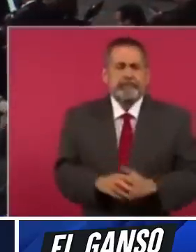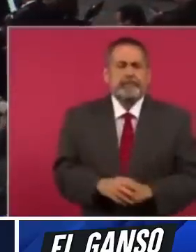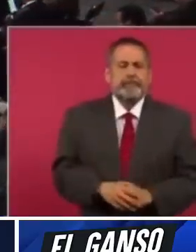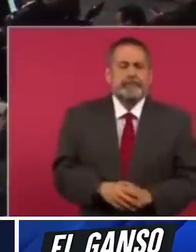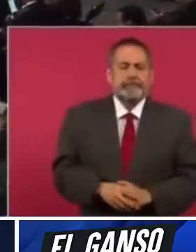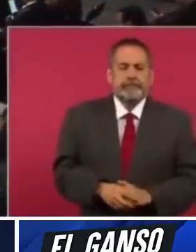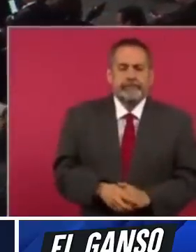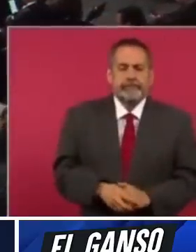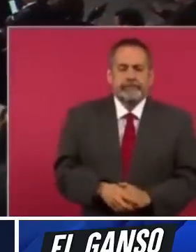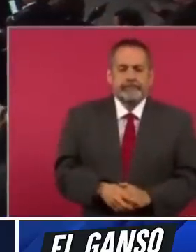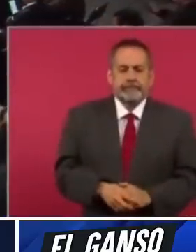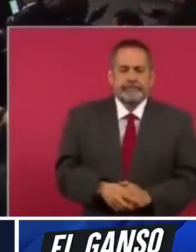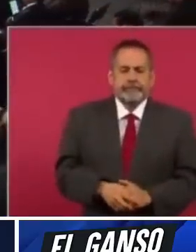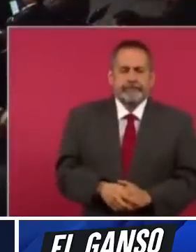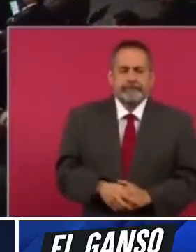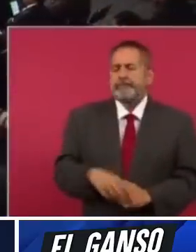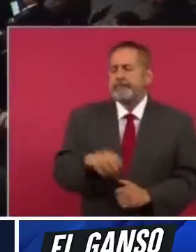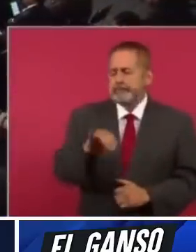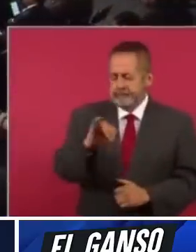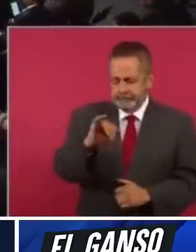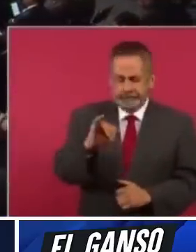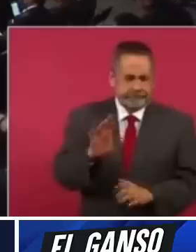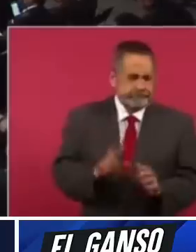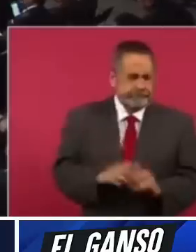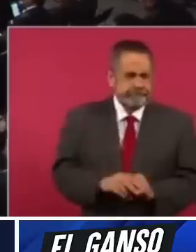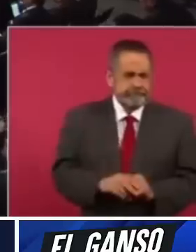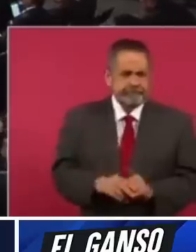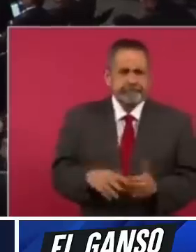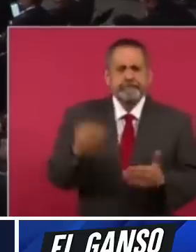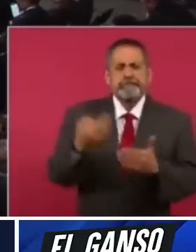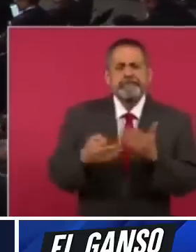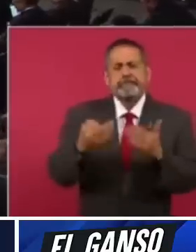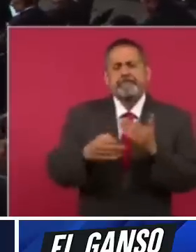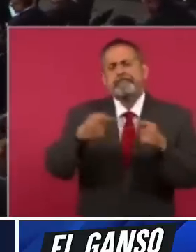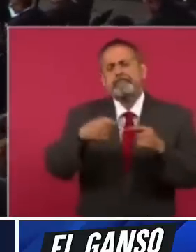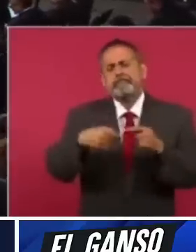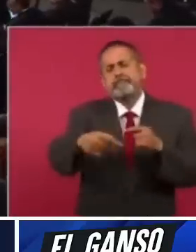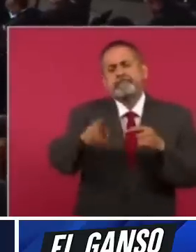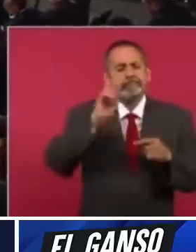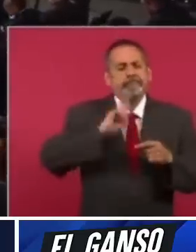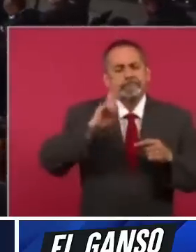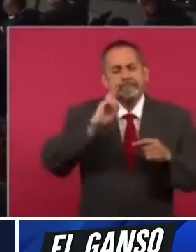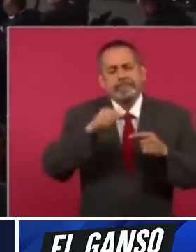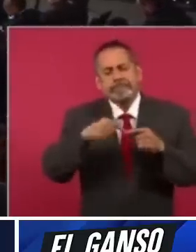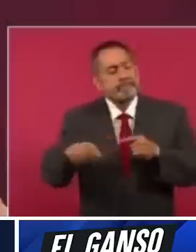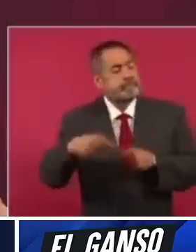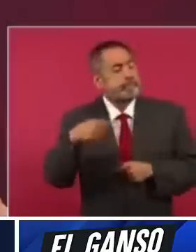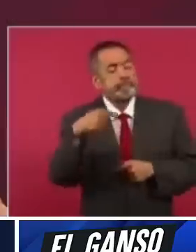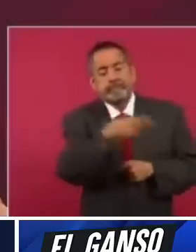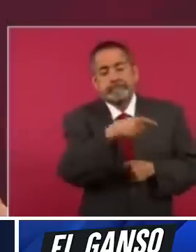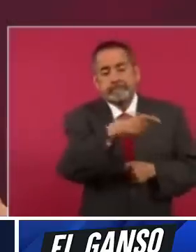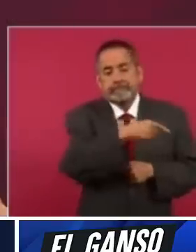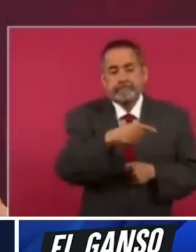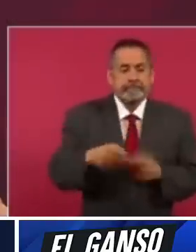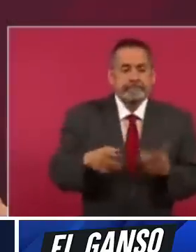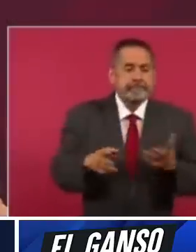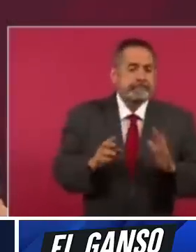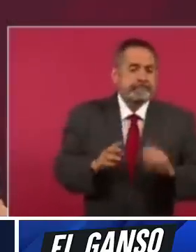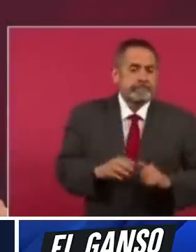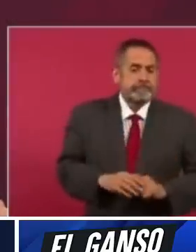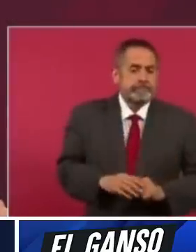Pues sí, falta todavía, ¿no? Ver qué van a resolver los